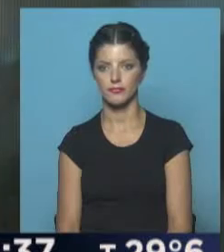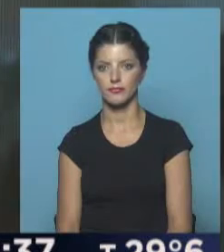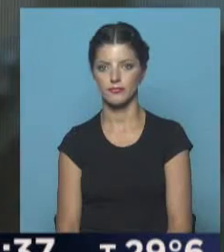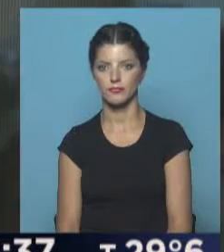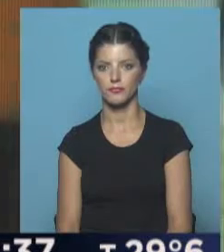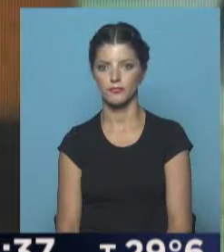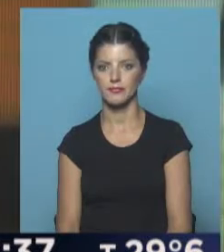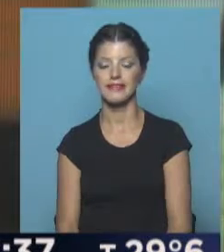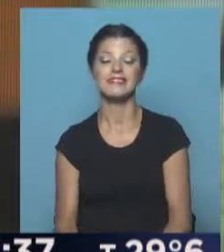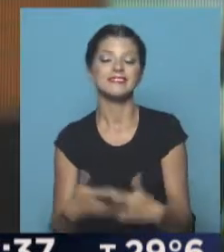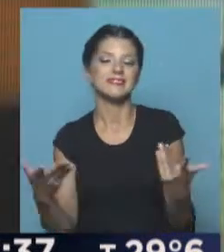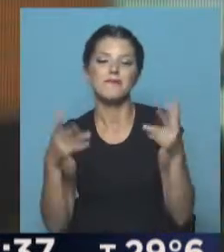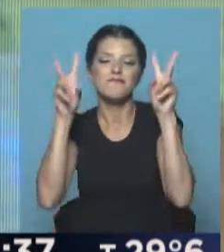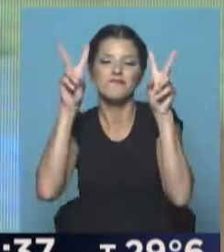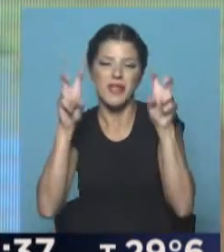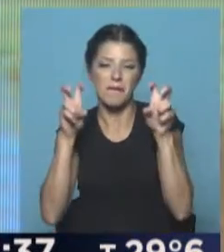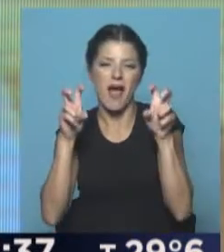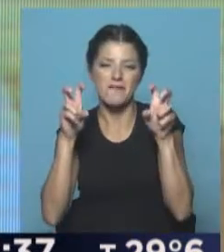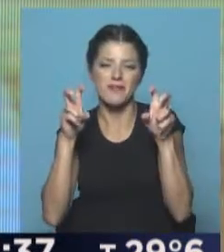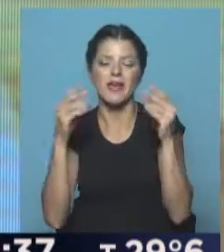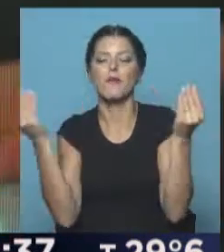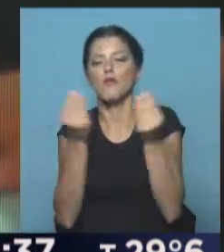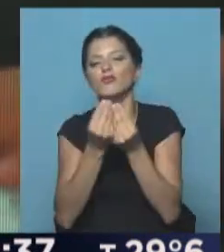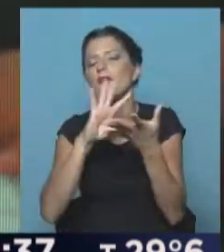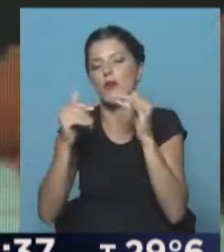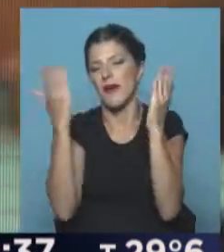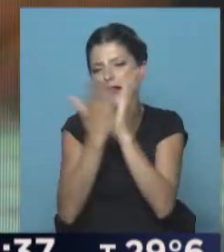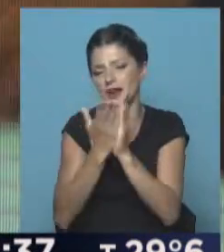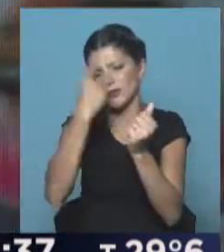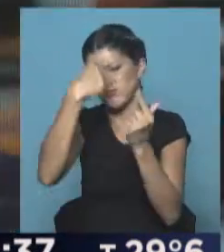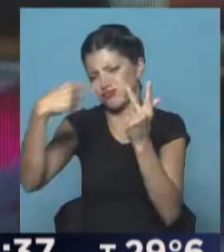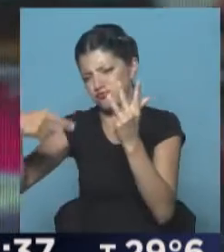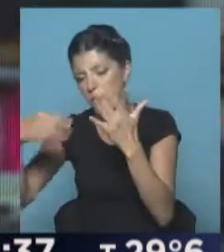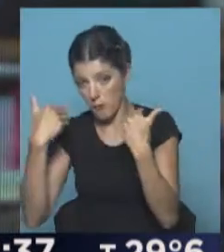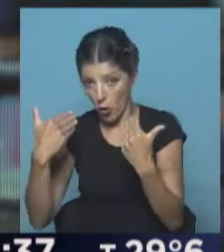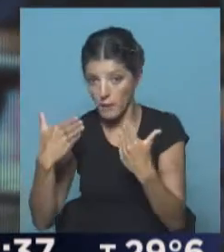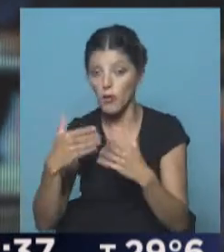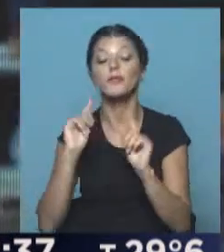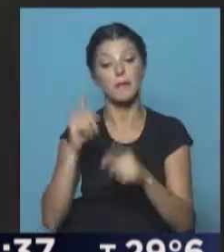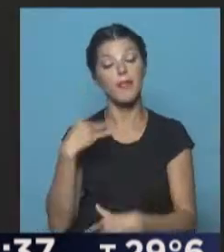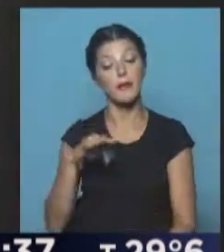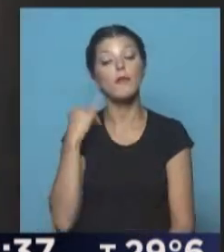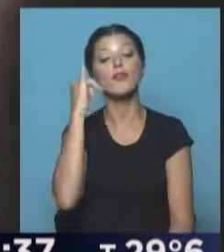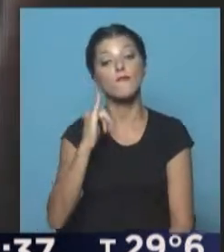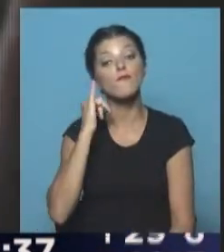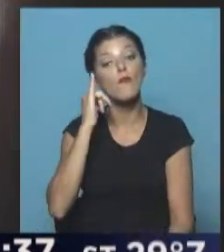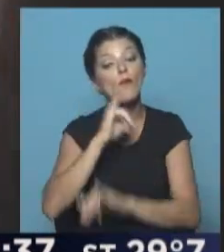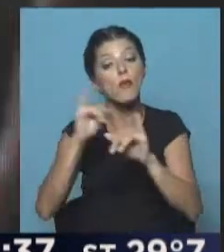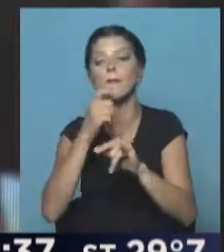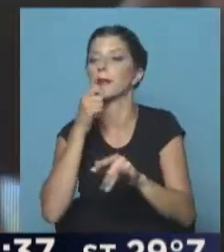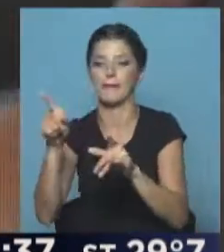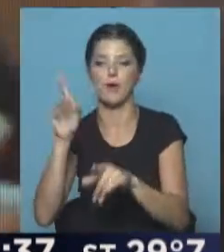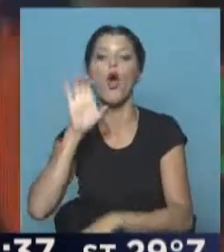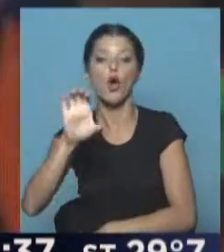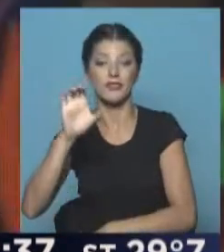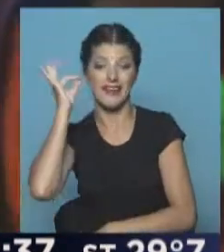El tema es un tema enorme, que tiene tantas aristas, porque uno tendría que empezar hablando también del atraso en algunos continentes como en África en relación a